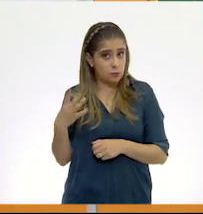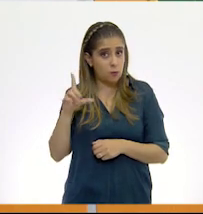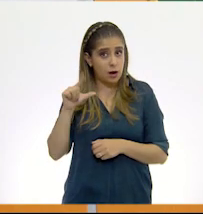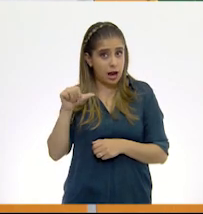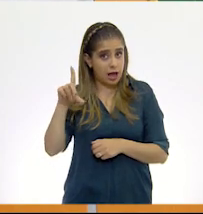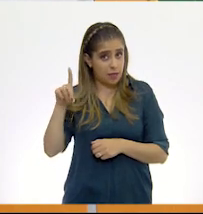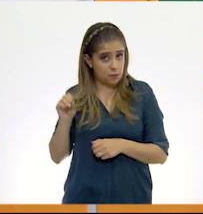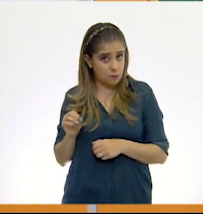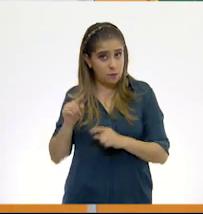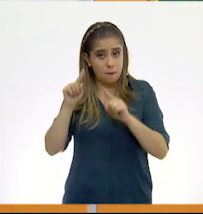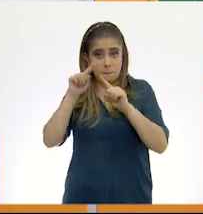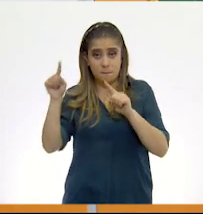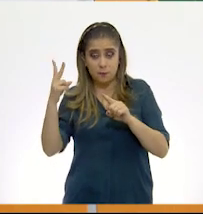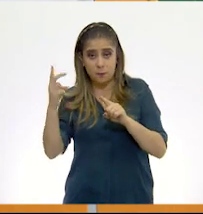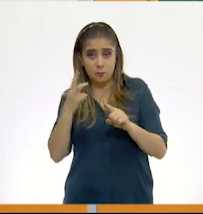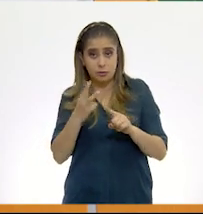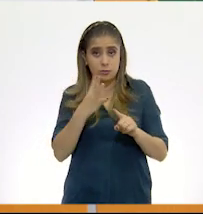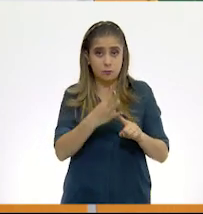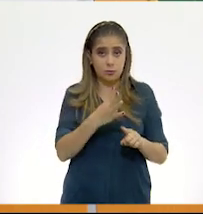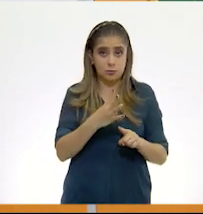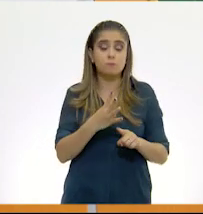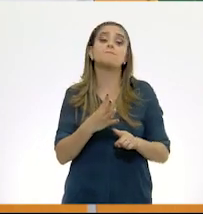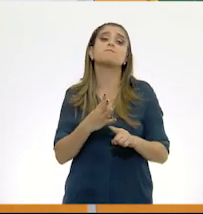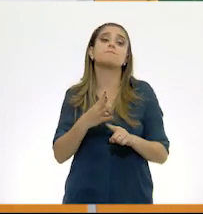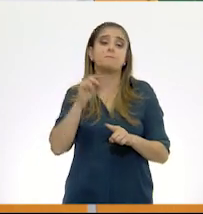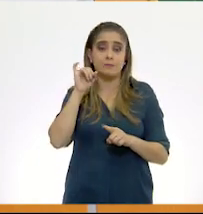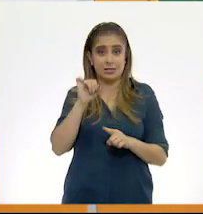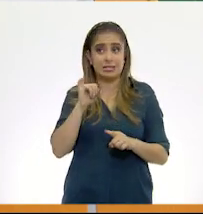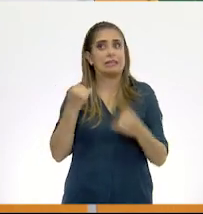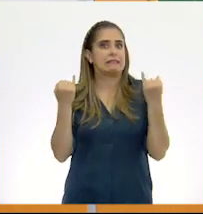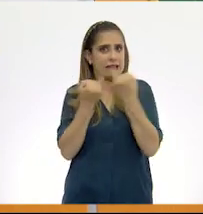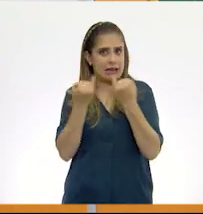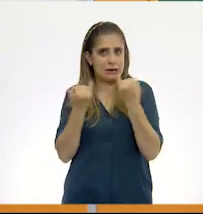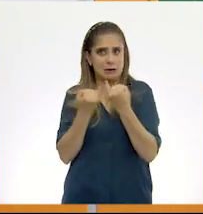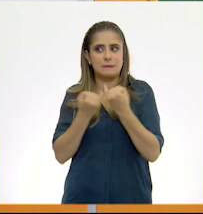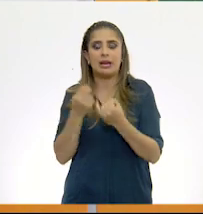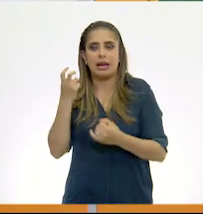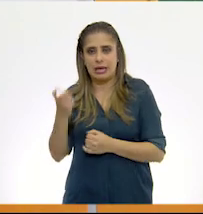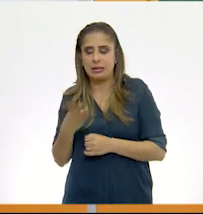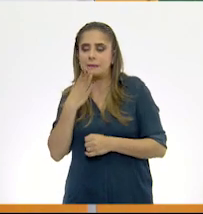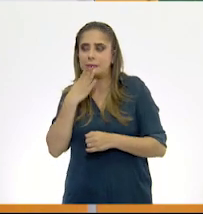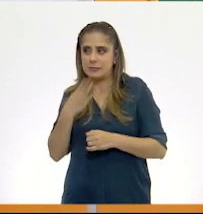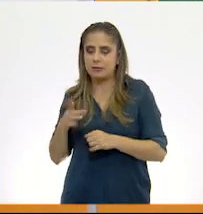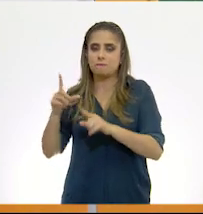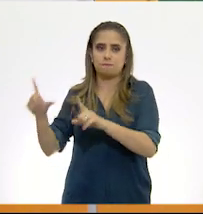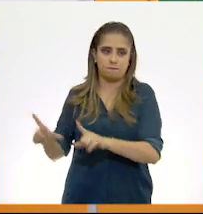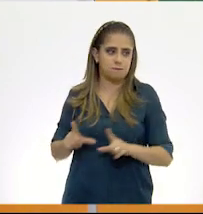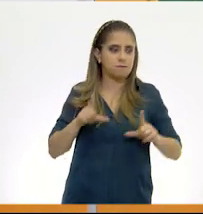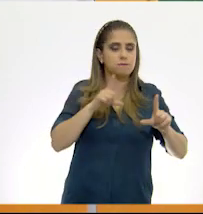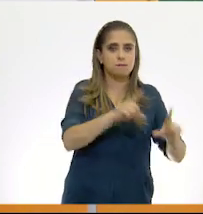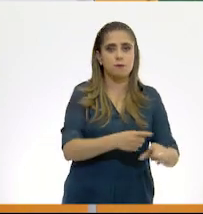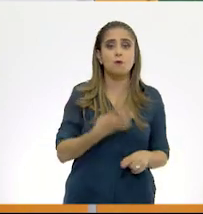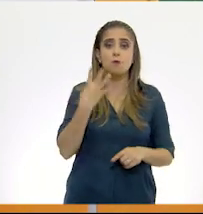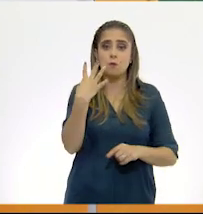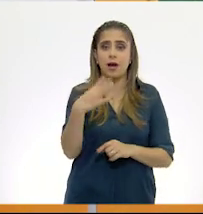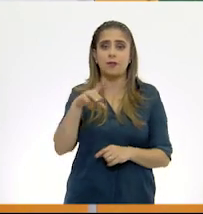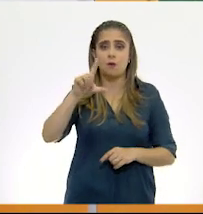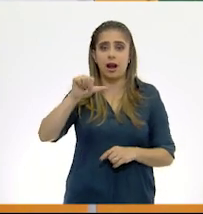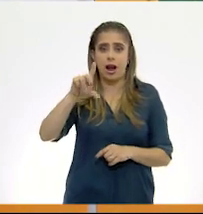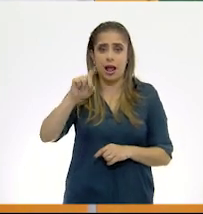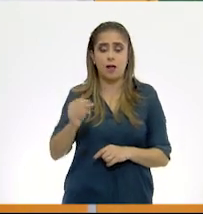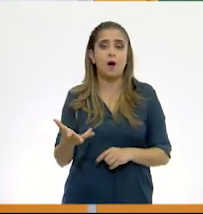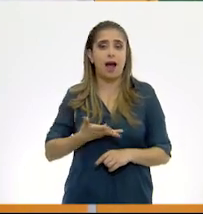lados. Uno, dos, tres, cuatro. Sí, también. Participa entonces en todas estas figuras, de